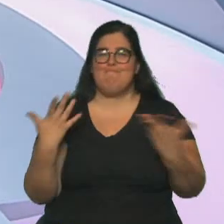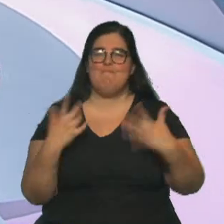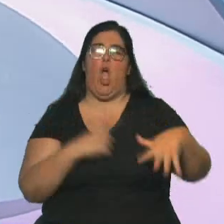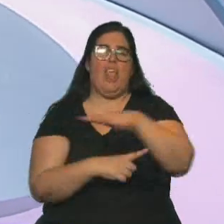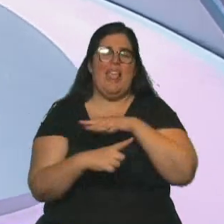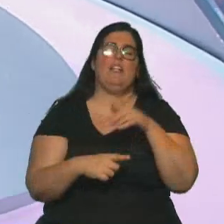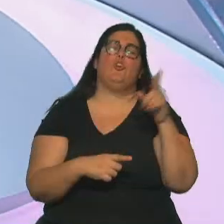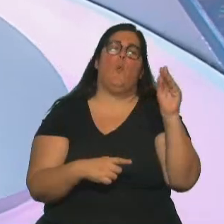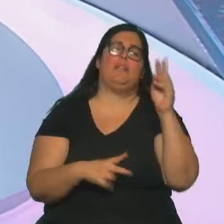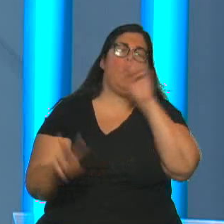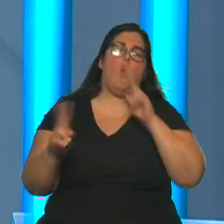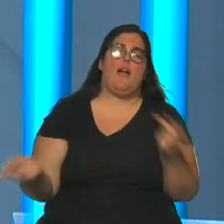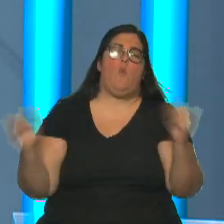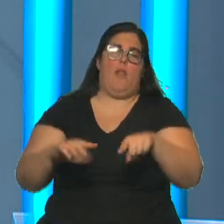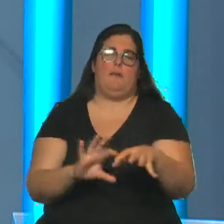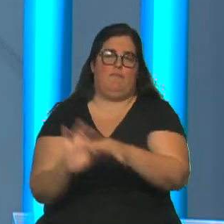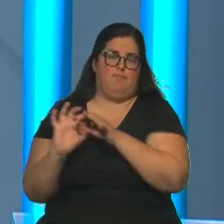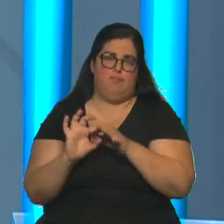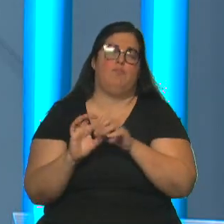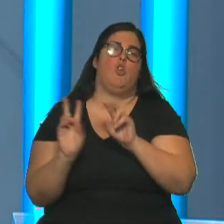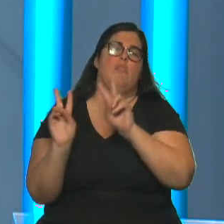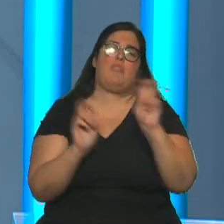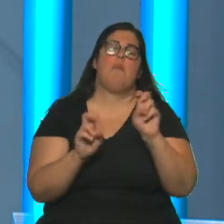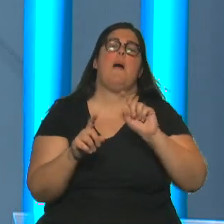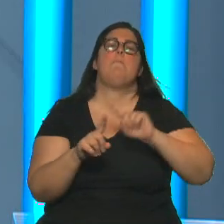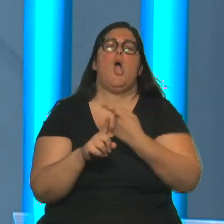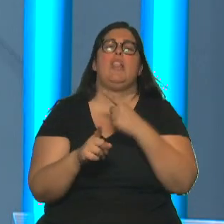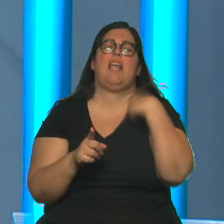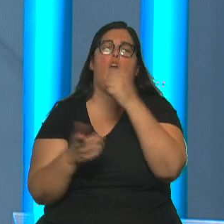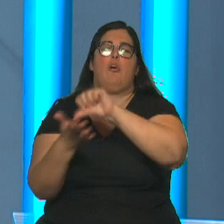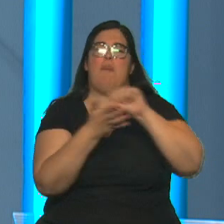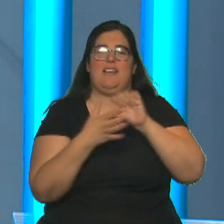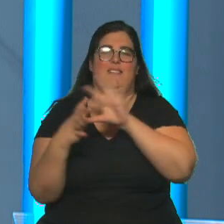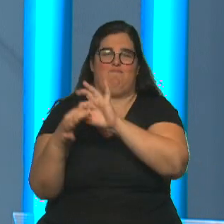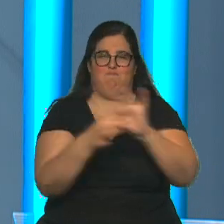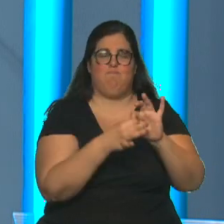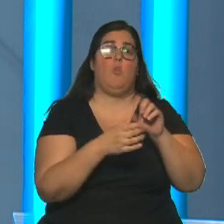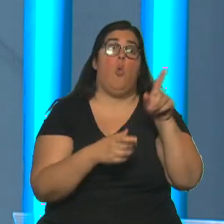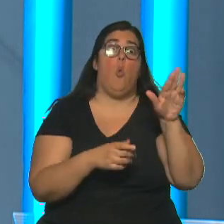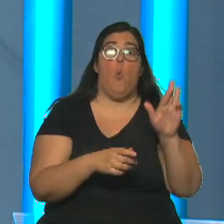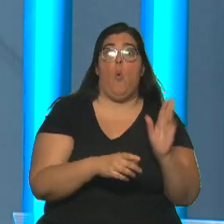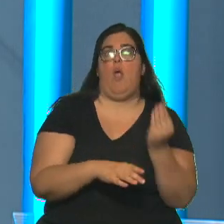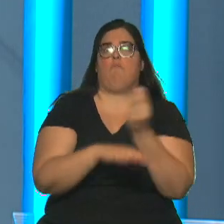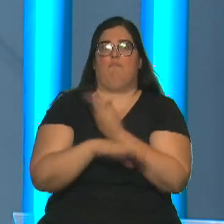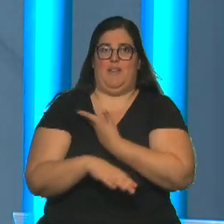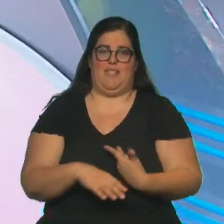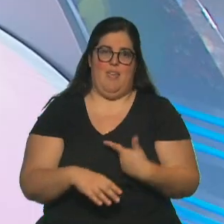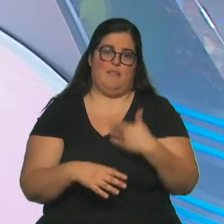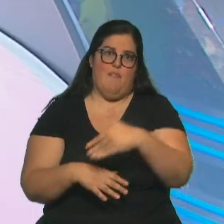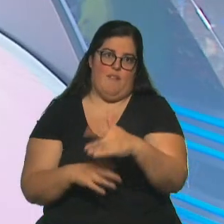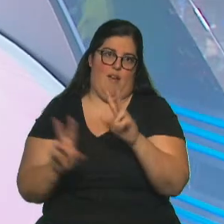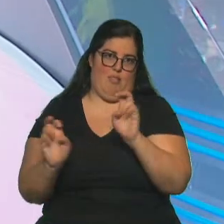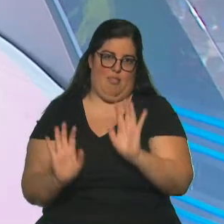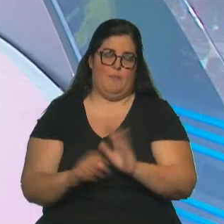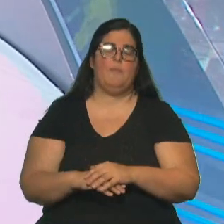bien interesante también lo que se puede llegar a venir en materia de política exterior con la llegada de Lula a la presidencia de Brasil. Bien, Alejandra, es un